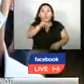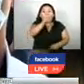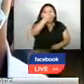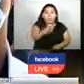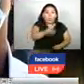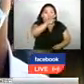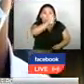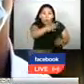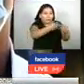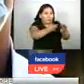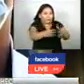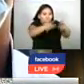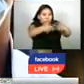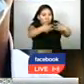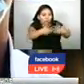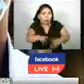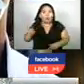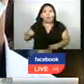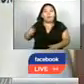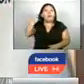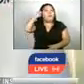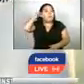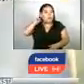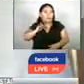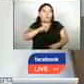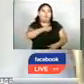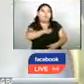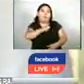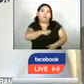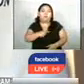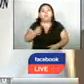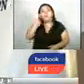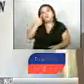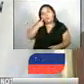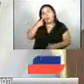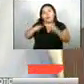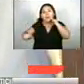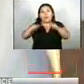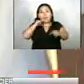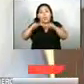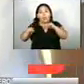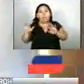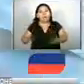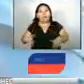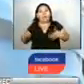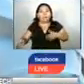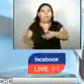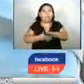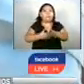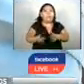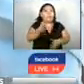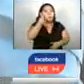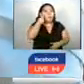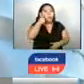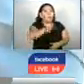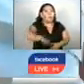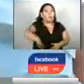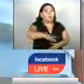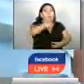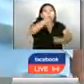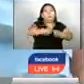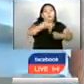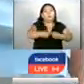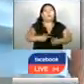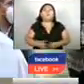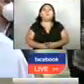diariamente. En el caso de Ricardo Orellana, jefe de la sección de inspección agropecuaria, iniciará su recorrido en Quesaltepeque.